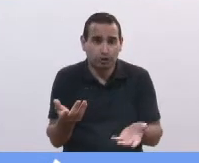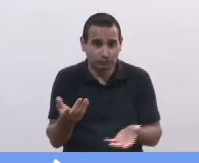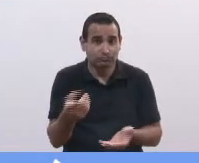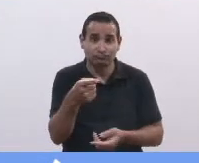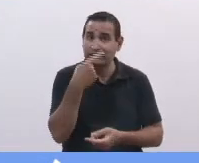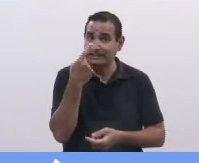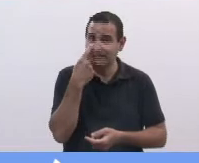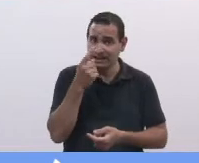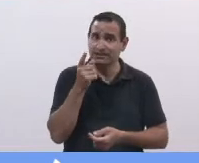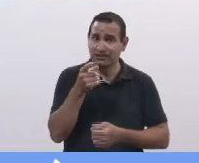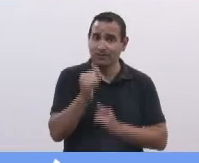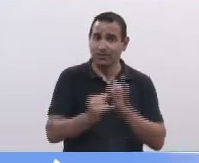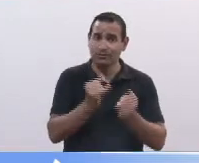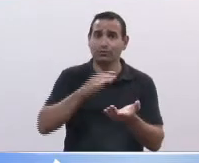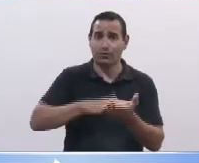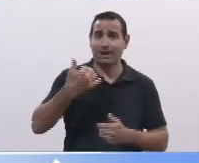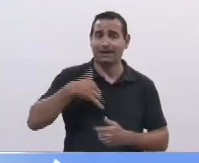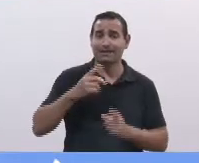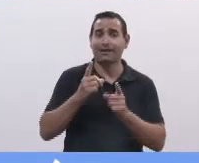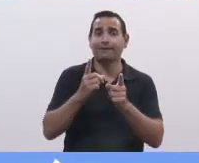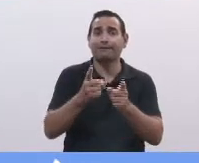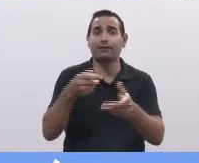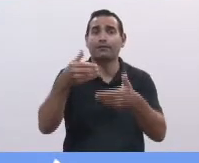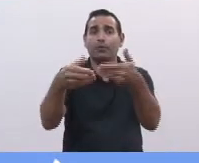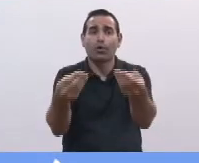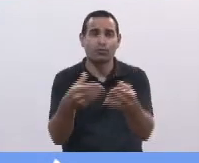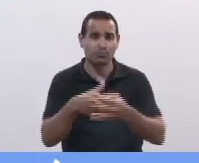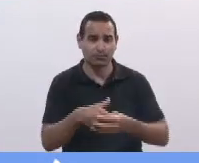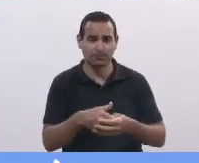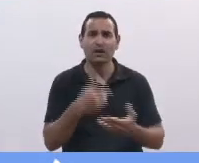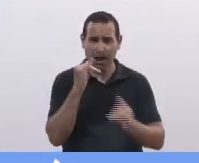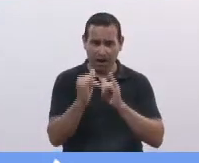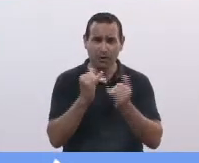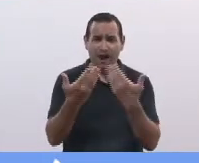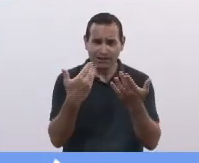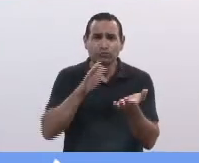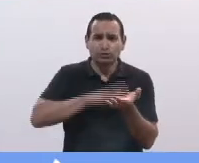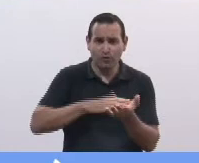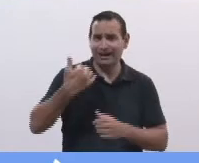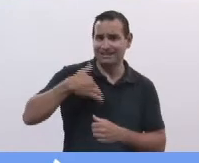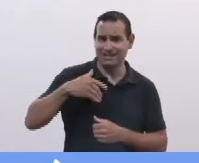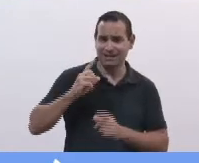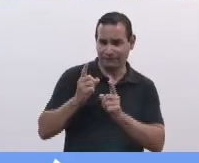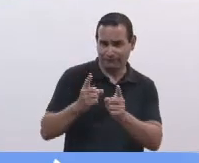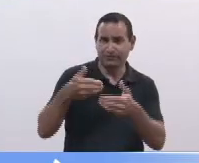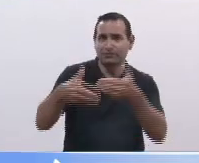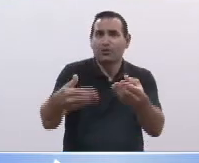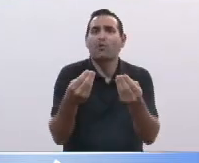eso sería interesante que viniera como proyecto. Hablemos de la sustentabilidad de la Argentina,